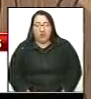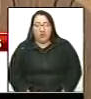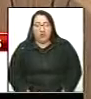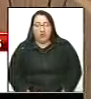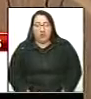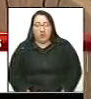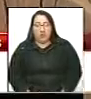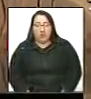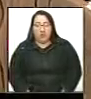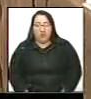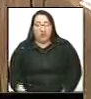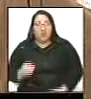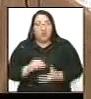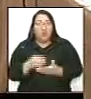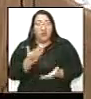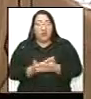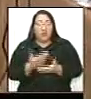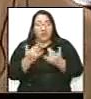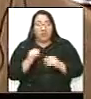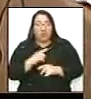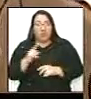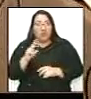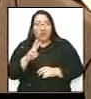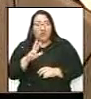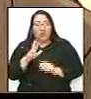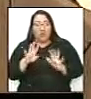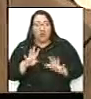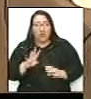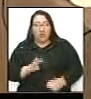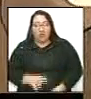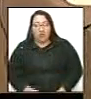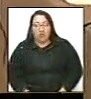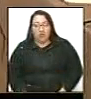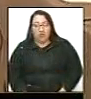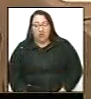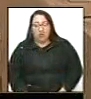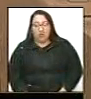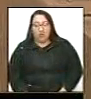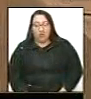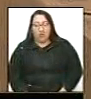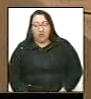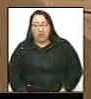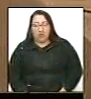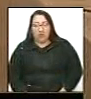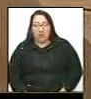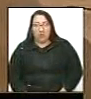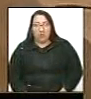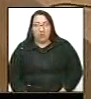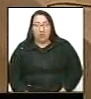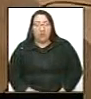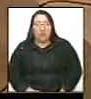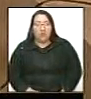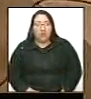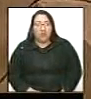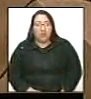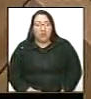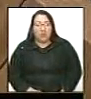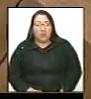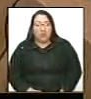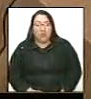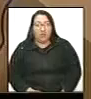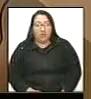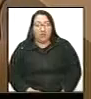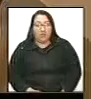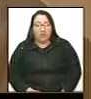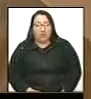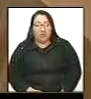Someto a votación la propuesta del informe de calificación de la denuncia 239 en su primer extremo. Los que estén a